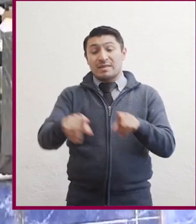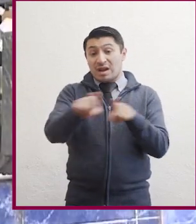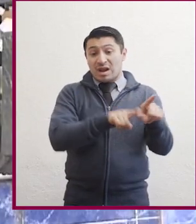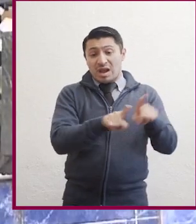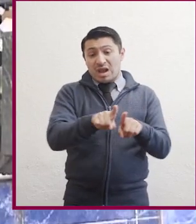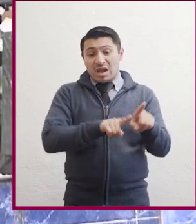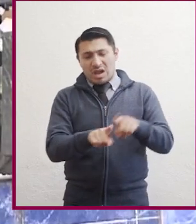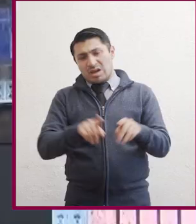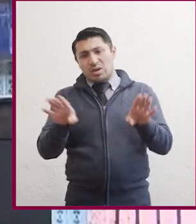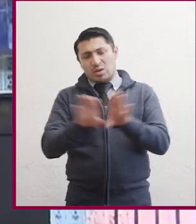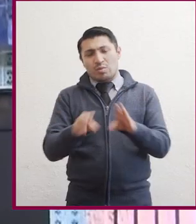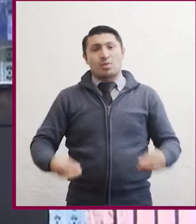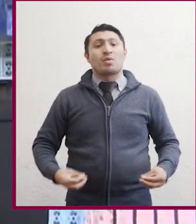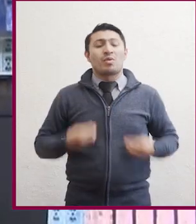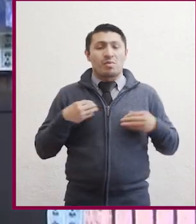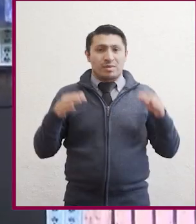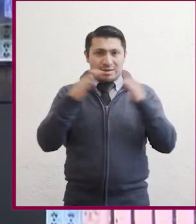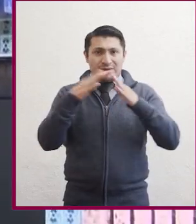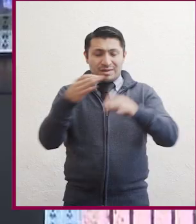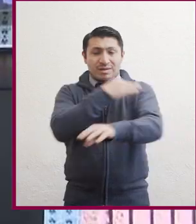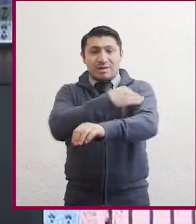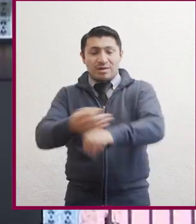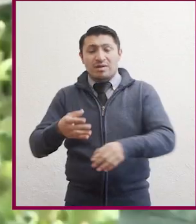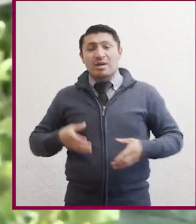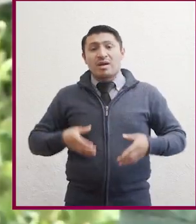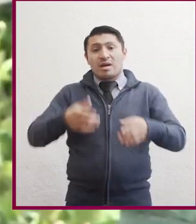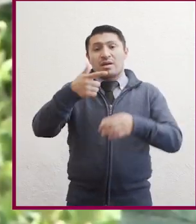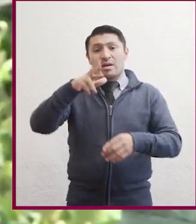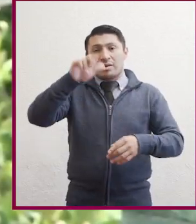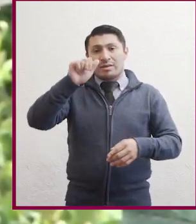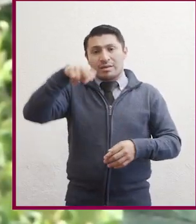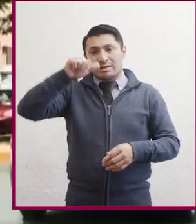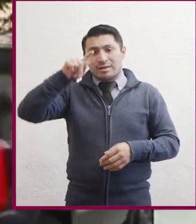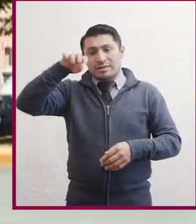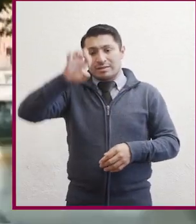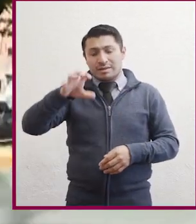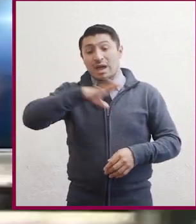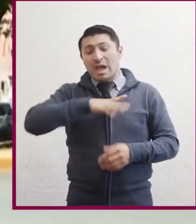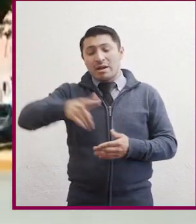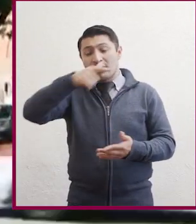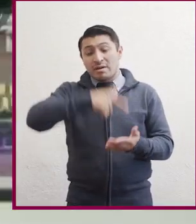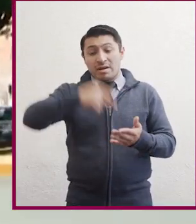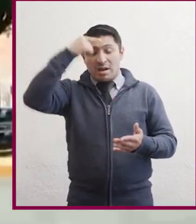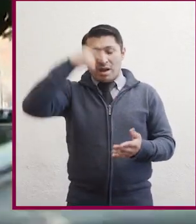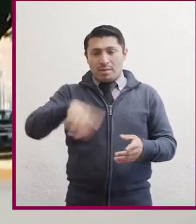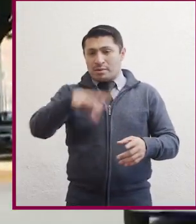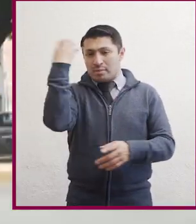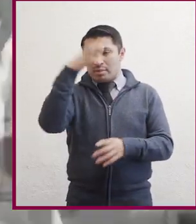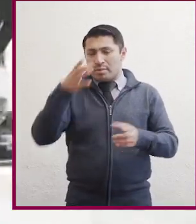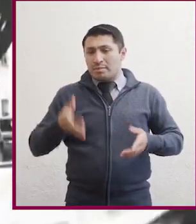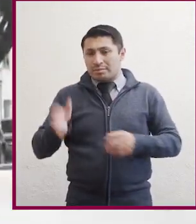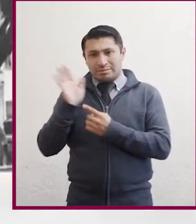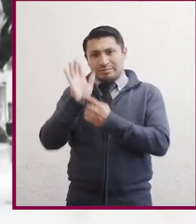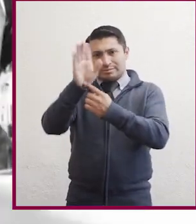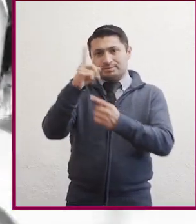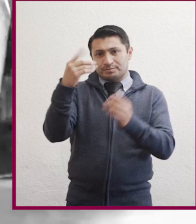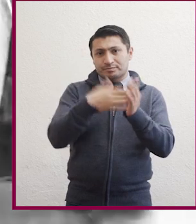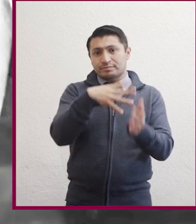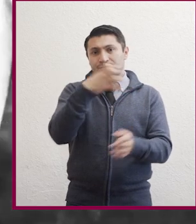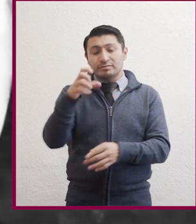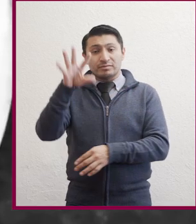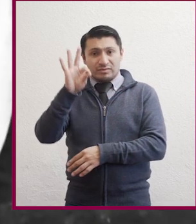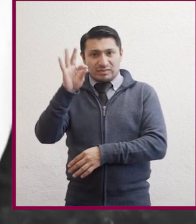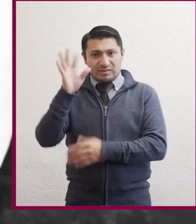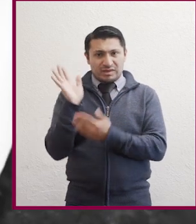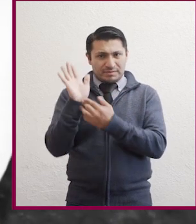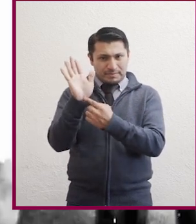Los hermanos Costales aún habitan la casa familiar en la calle de Granate, que fue el escenario para estas fotografías de los años